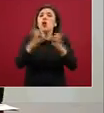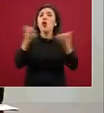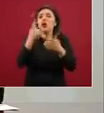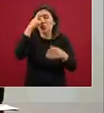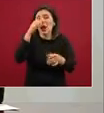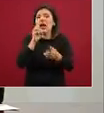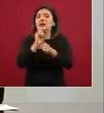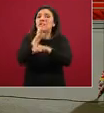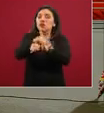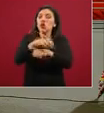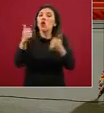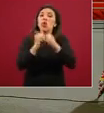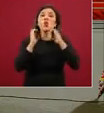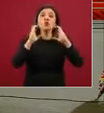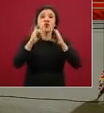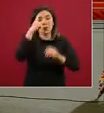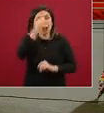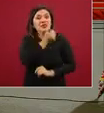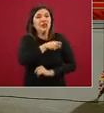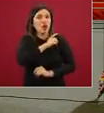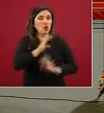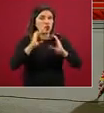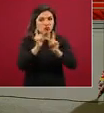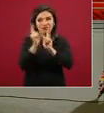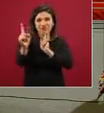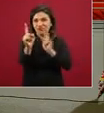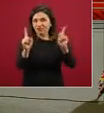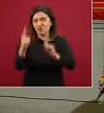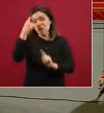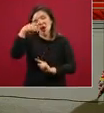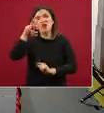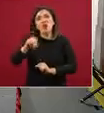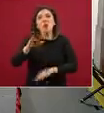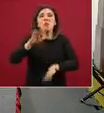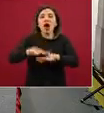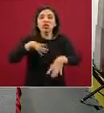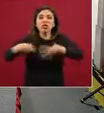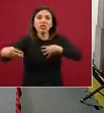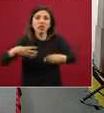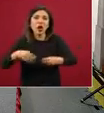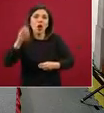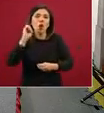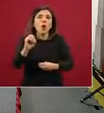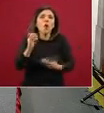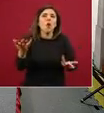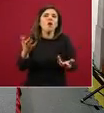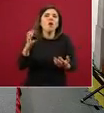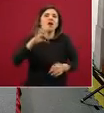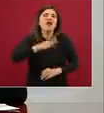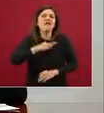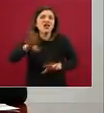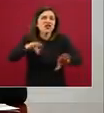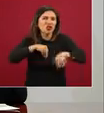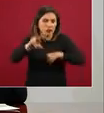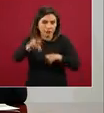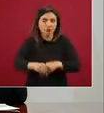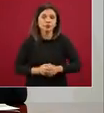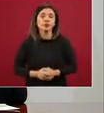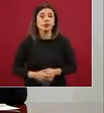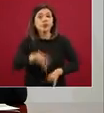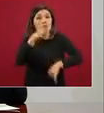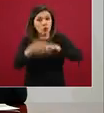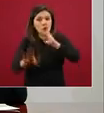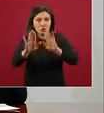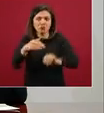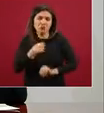con todas las medidas de seguridad para que no haya contagios y no haya infecciones. Y por último, me